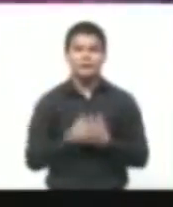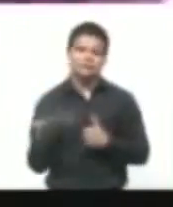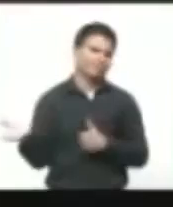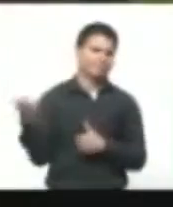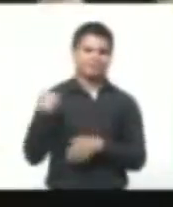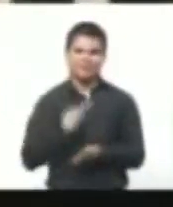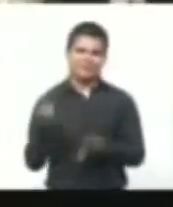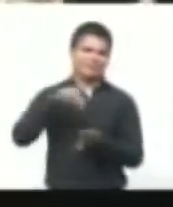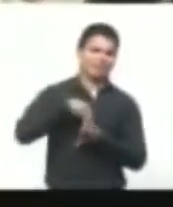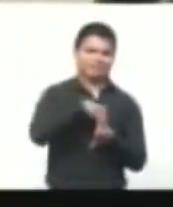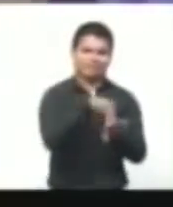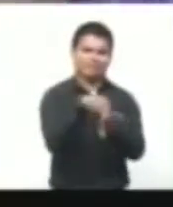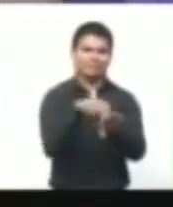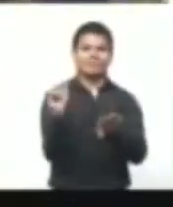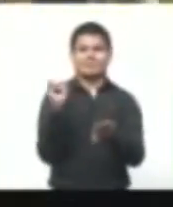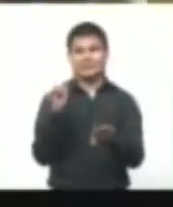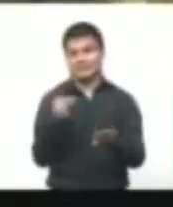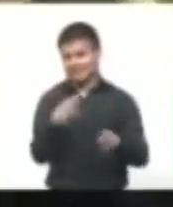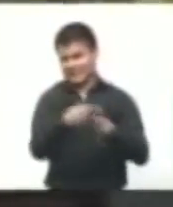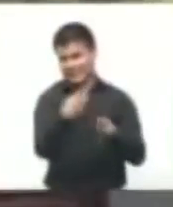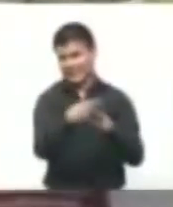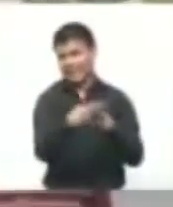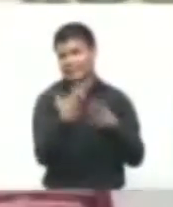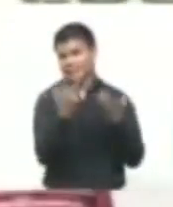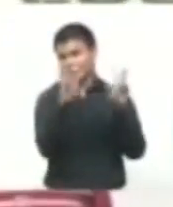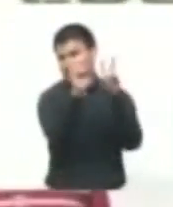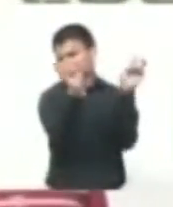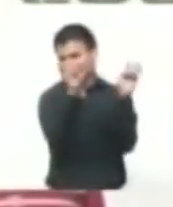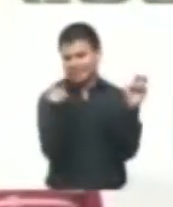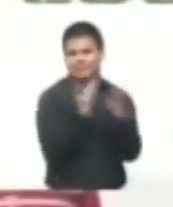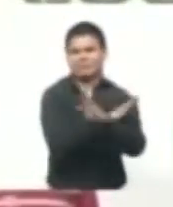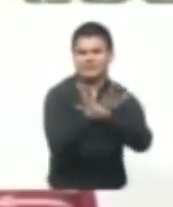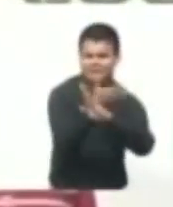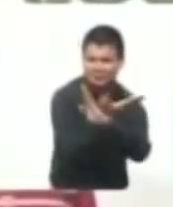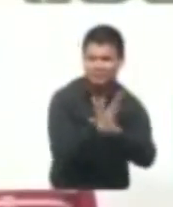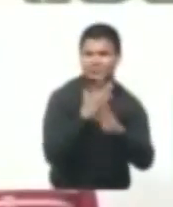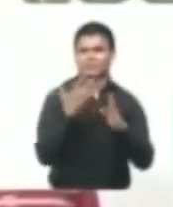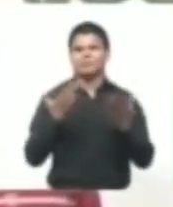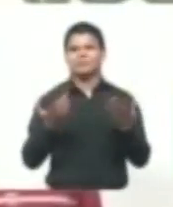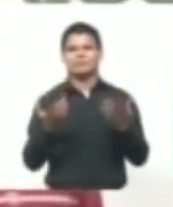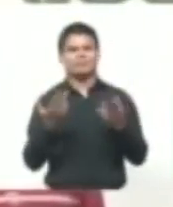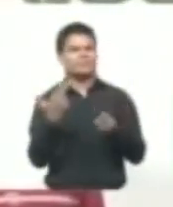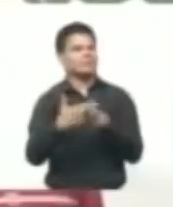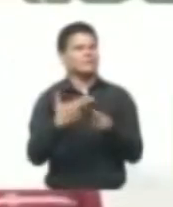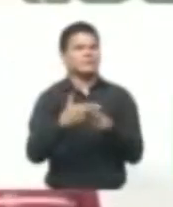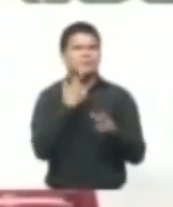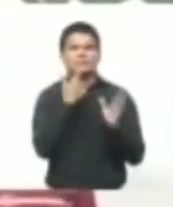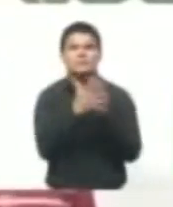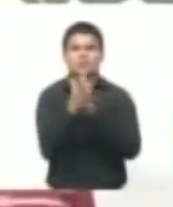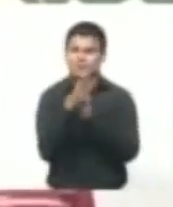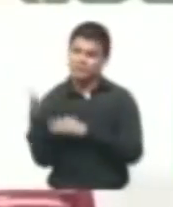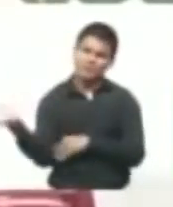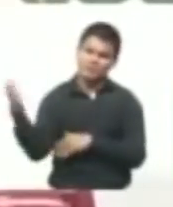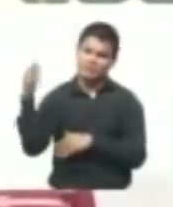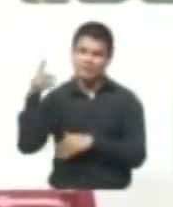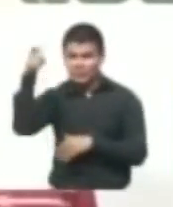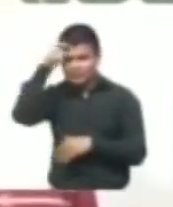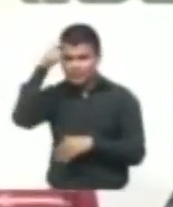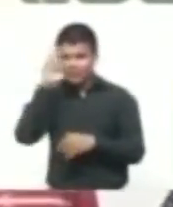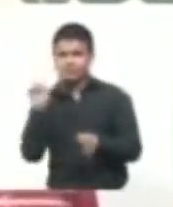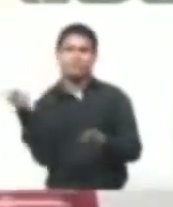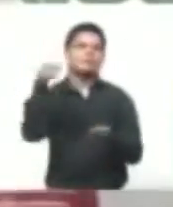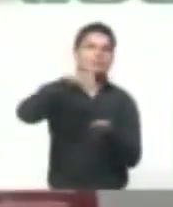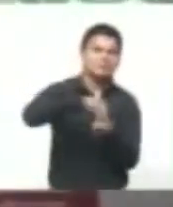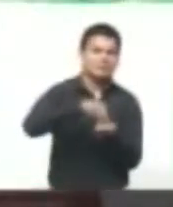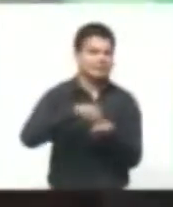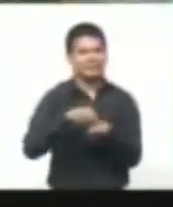patineta. El goce, ¿verdad? El tema habla de eso, habla también que invita a la reina del carnaval que se monte en la patineta,